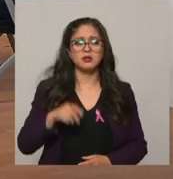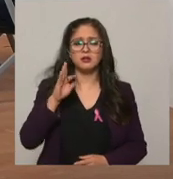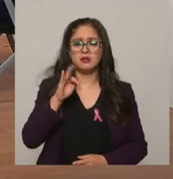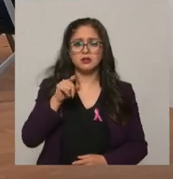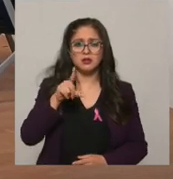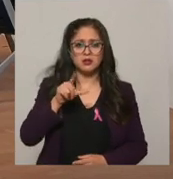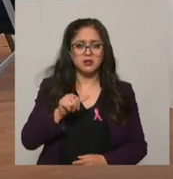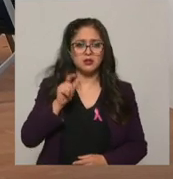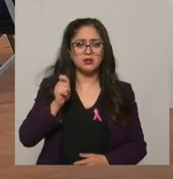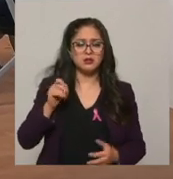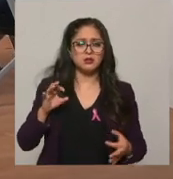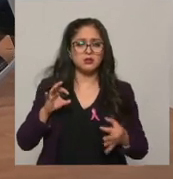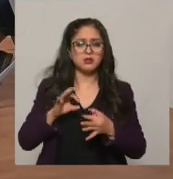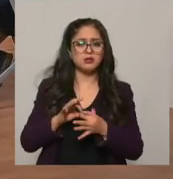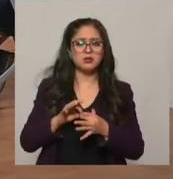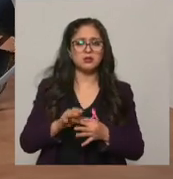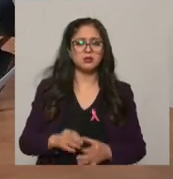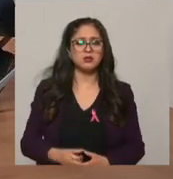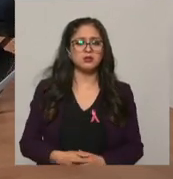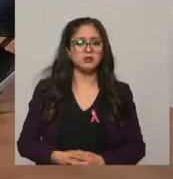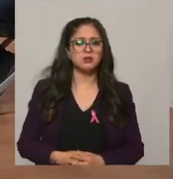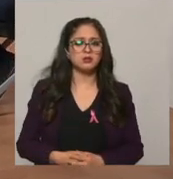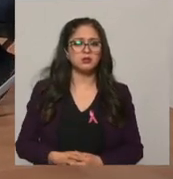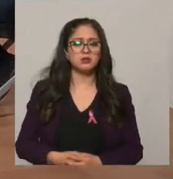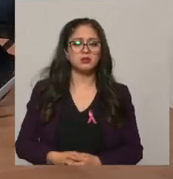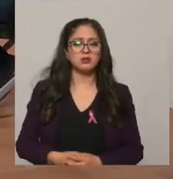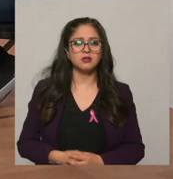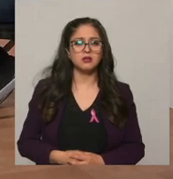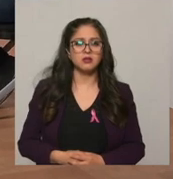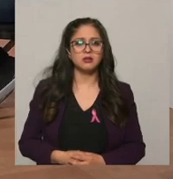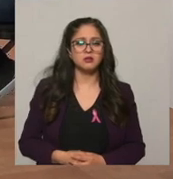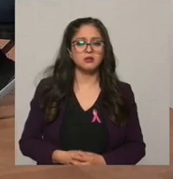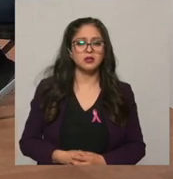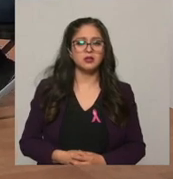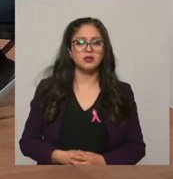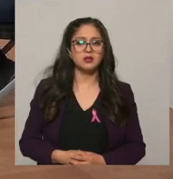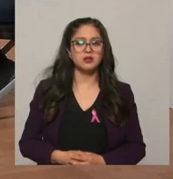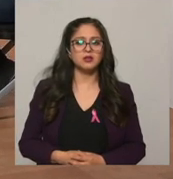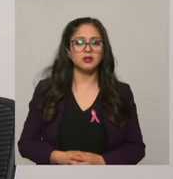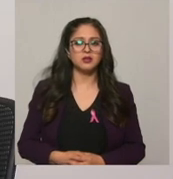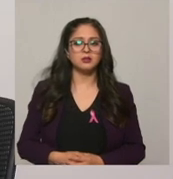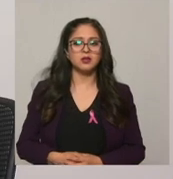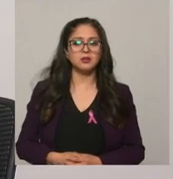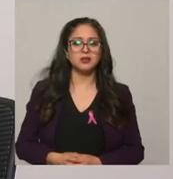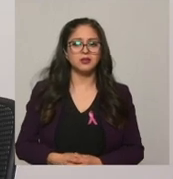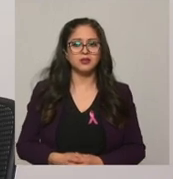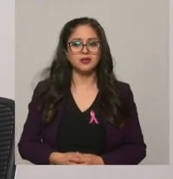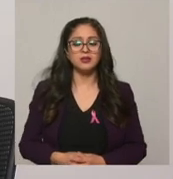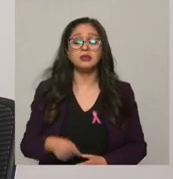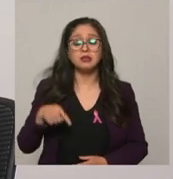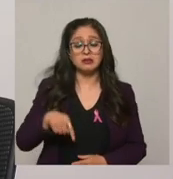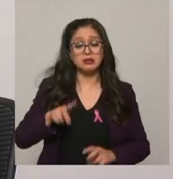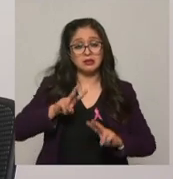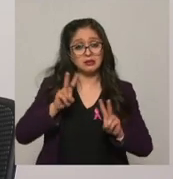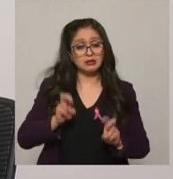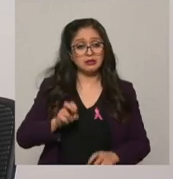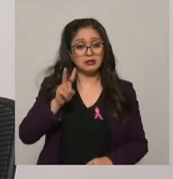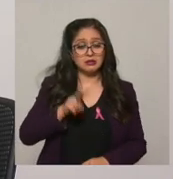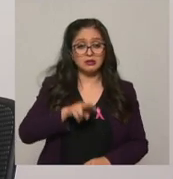en este sentido, Gerardo? Fíjate que aquí hay algo interesante y preocupante. De hecho,